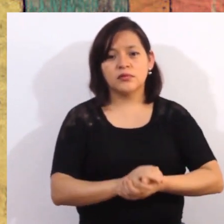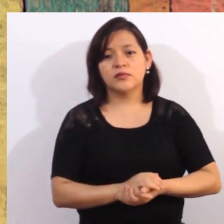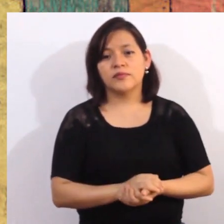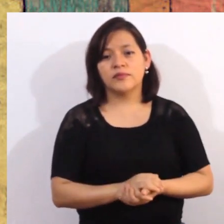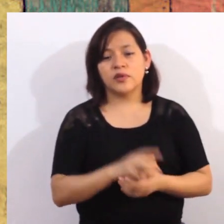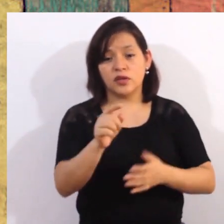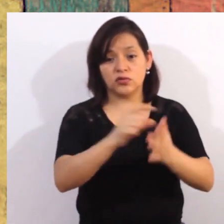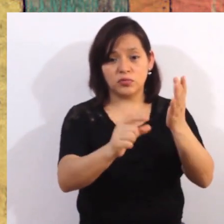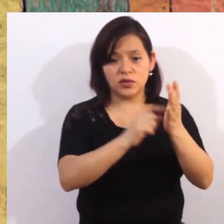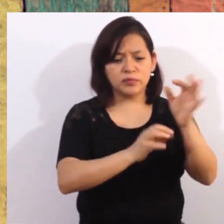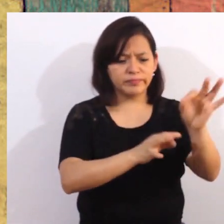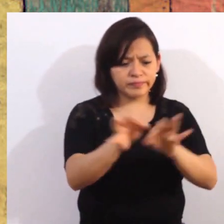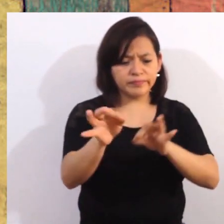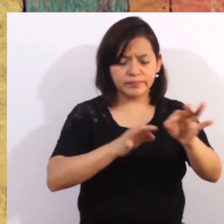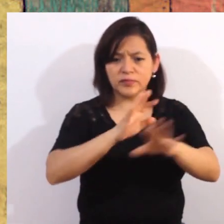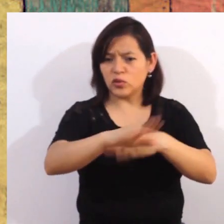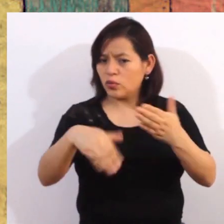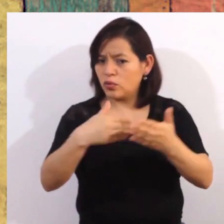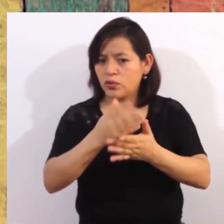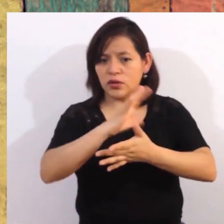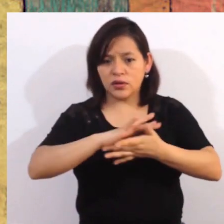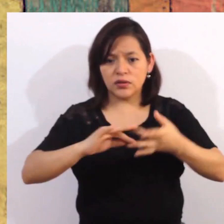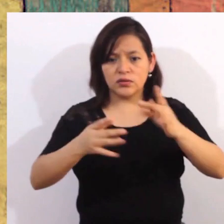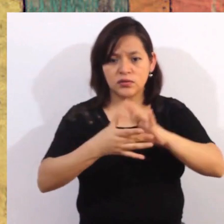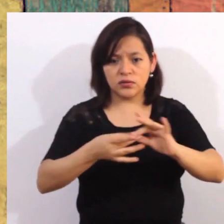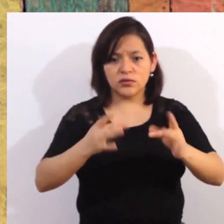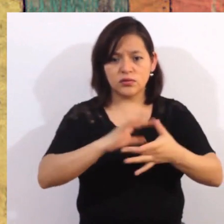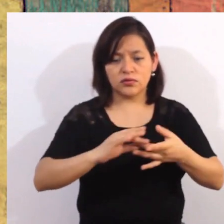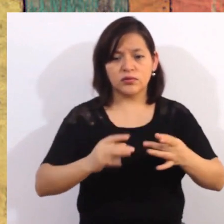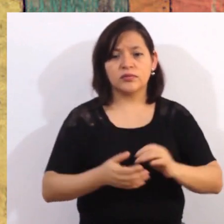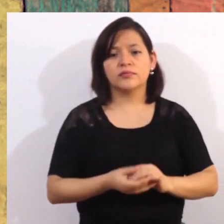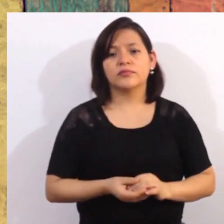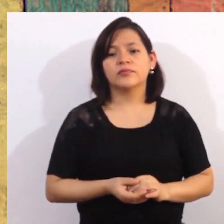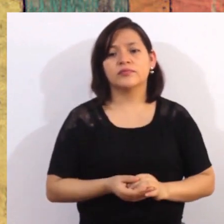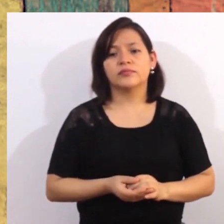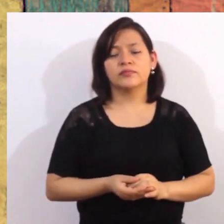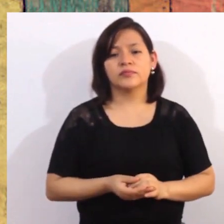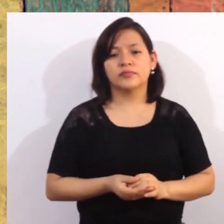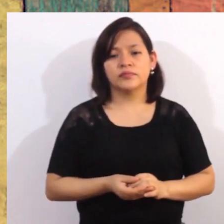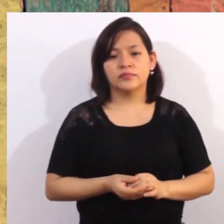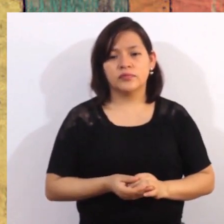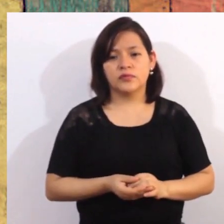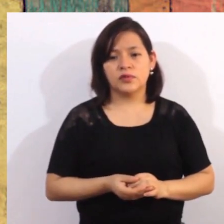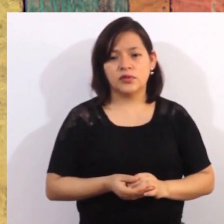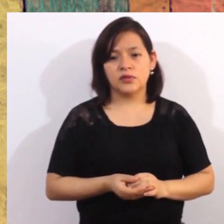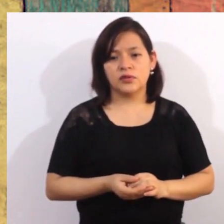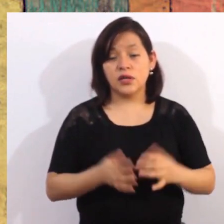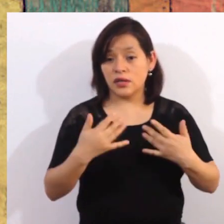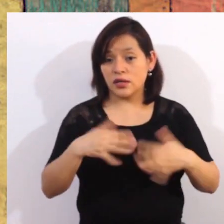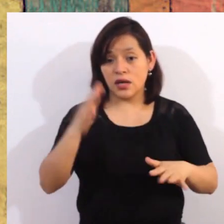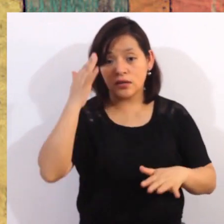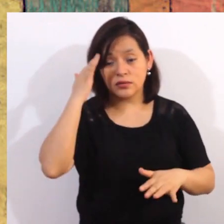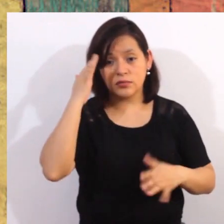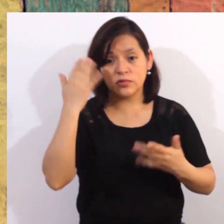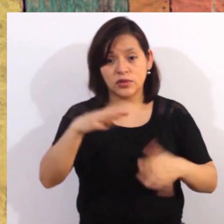versículos precisamente describen muy bien la historia. Ahora hay que considerar algo.